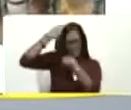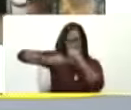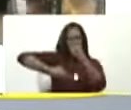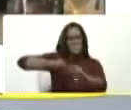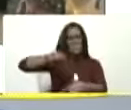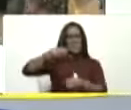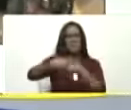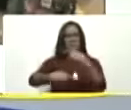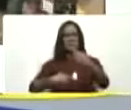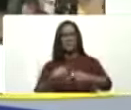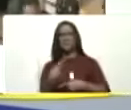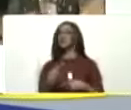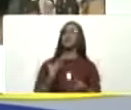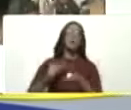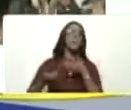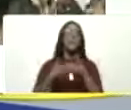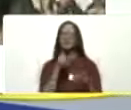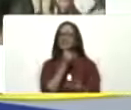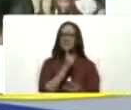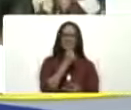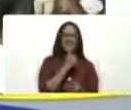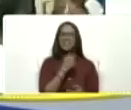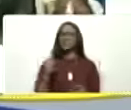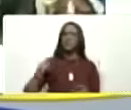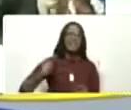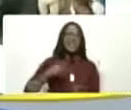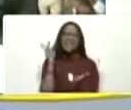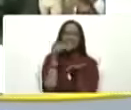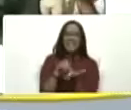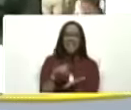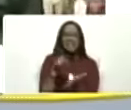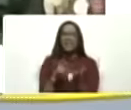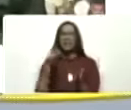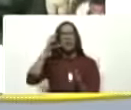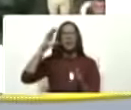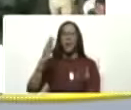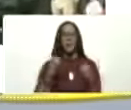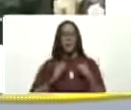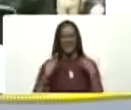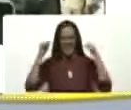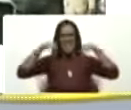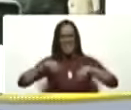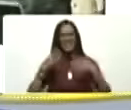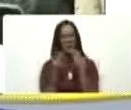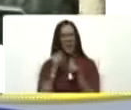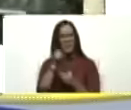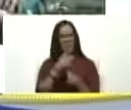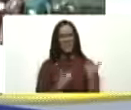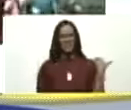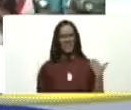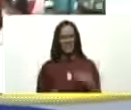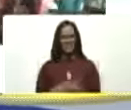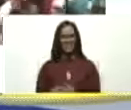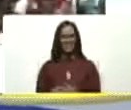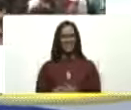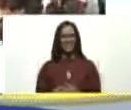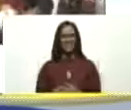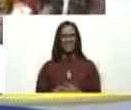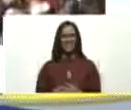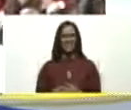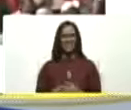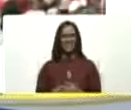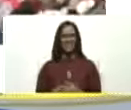me aguanté como pude. Pero yo tenía que llegar y tanto fue que Dios me bendijo que aquí estoy con usted, presidente.